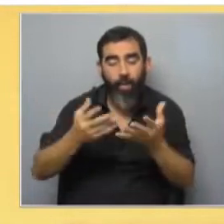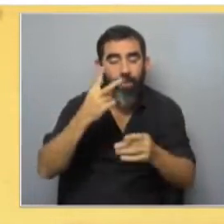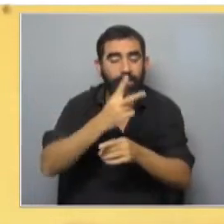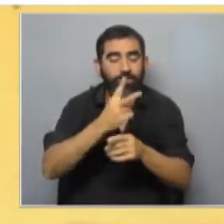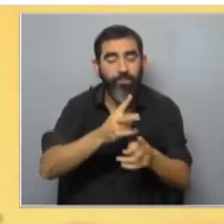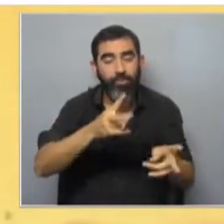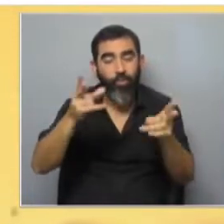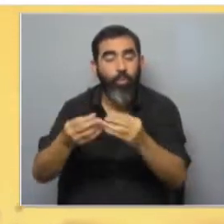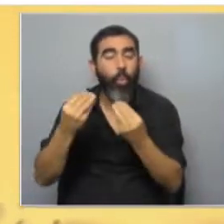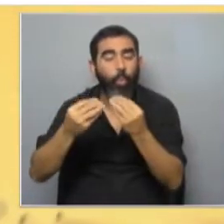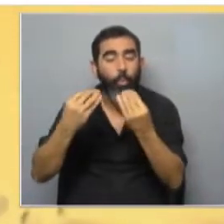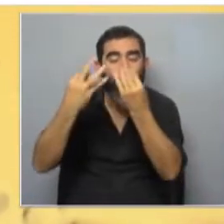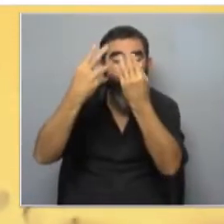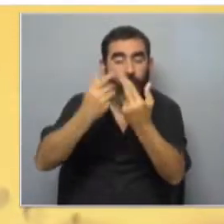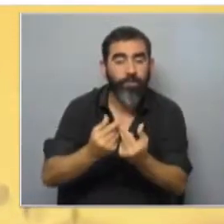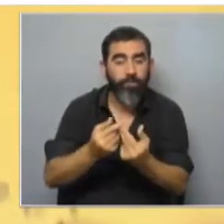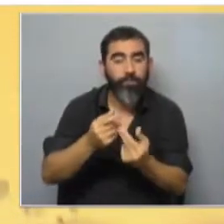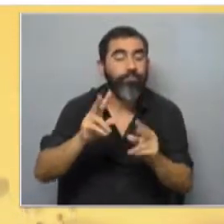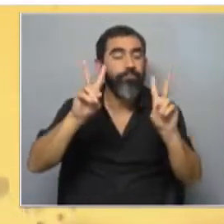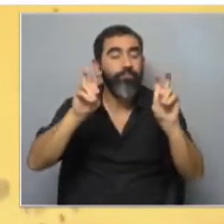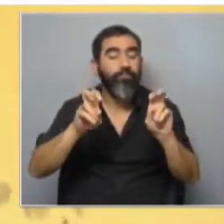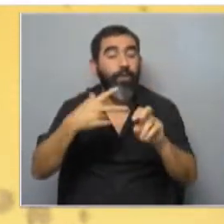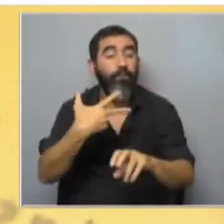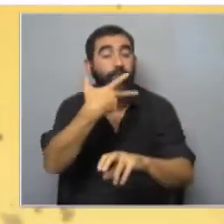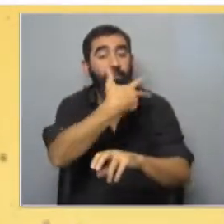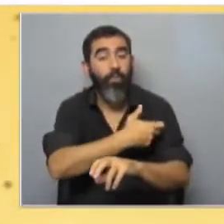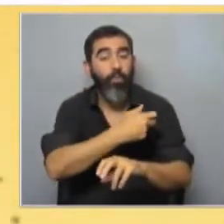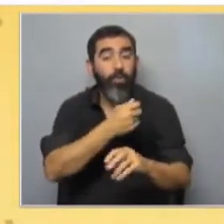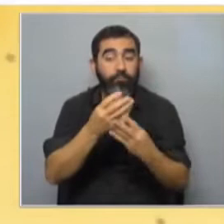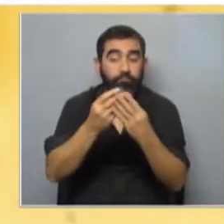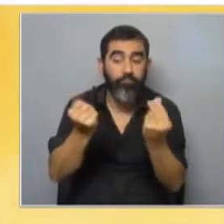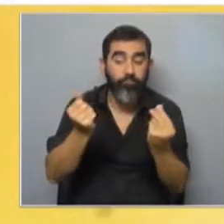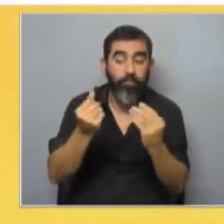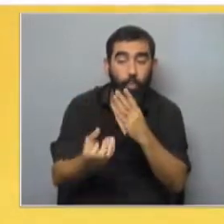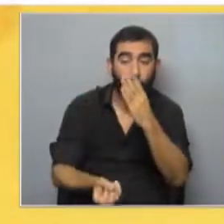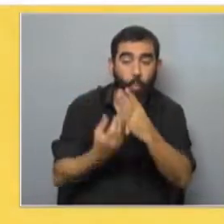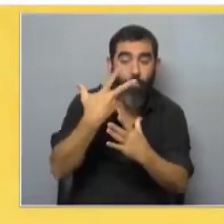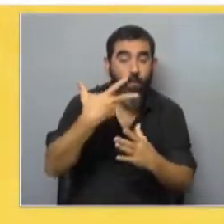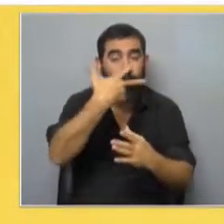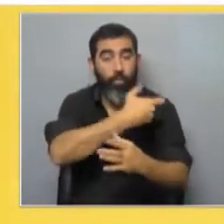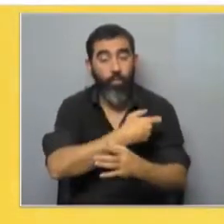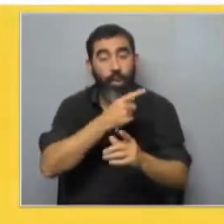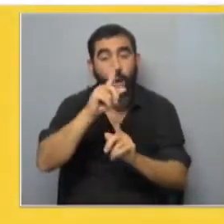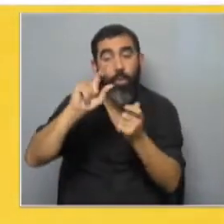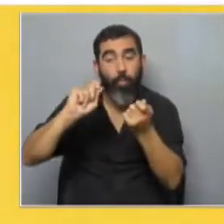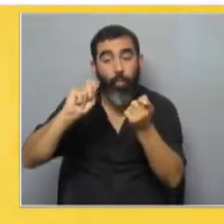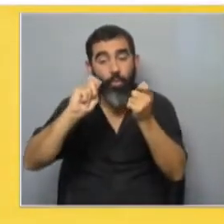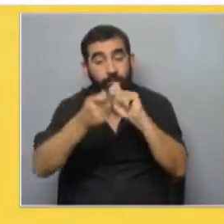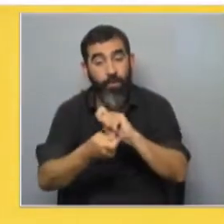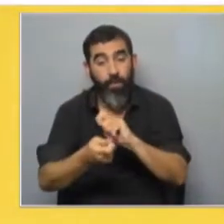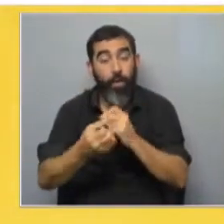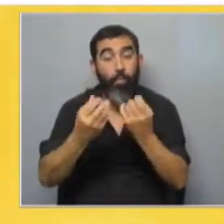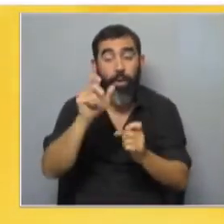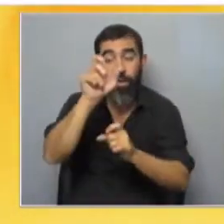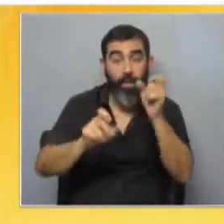segunda parte, y va a hablar justamente de vacunas que se van, vacunas que entran, vacunas que se modifican, porque